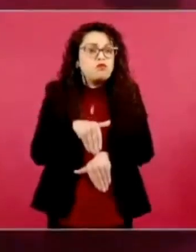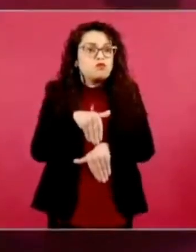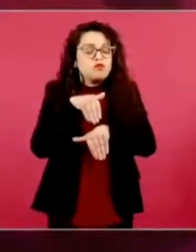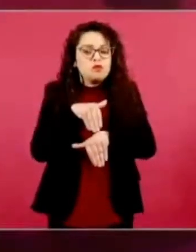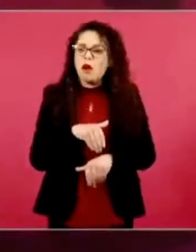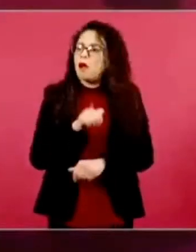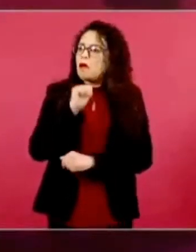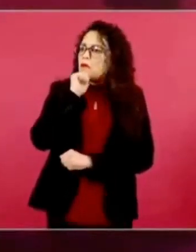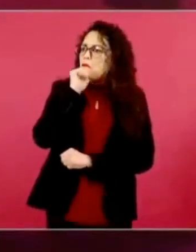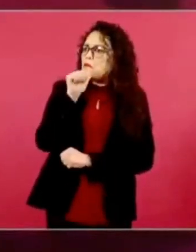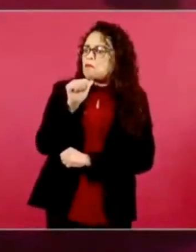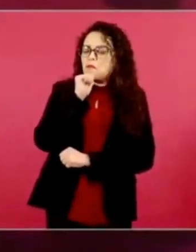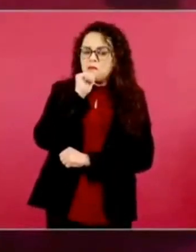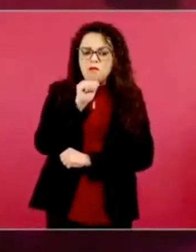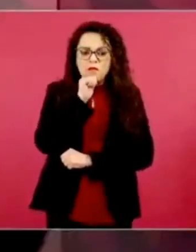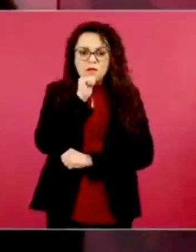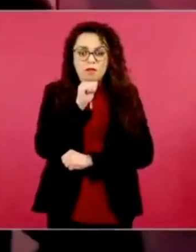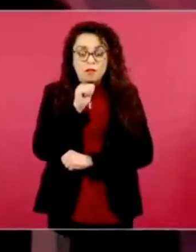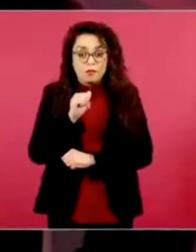famoso